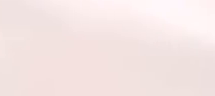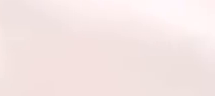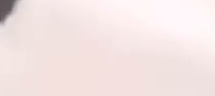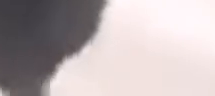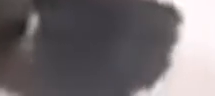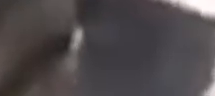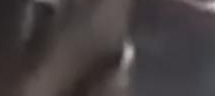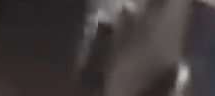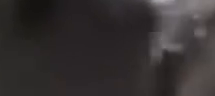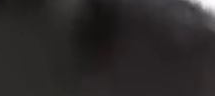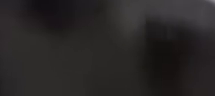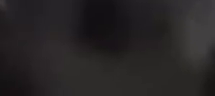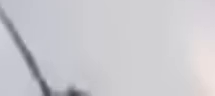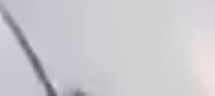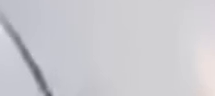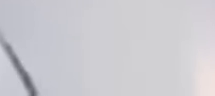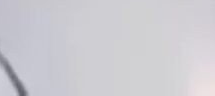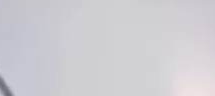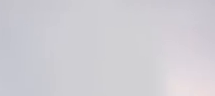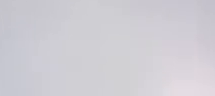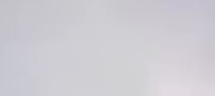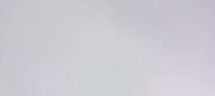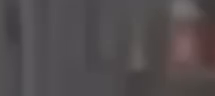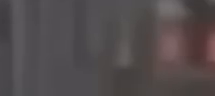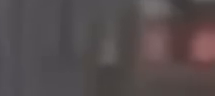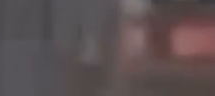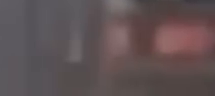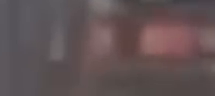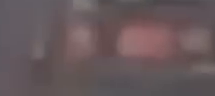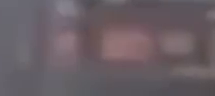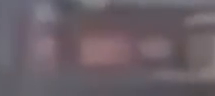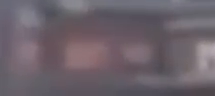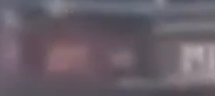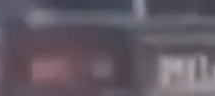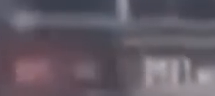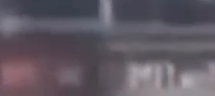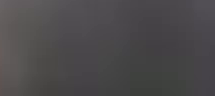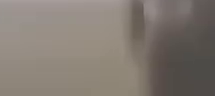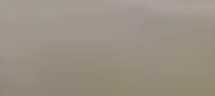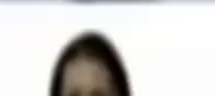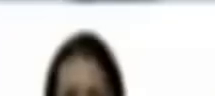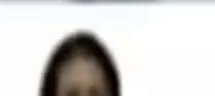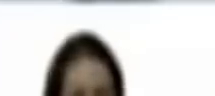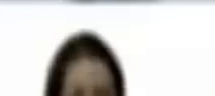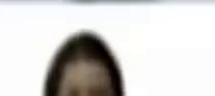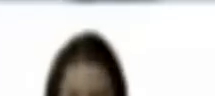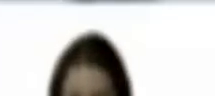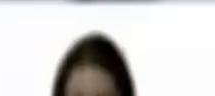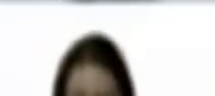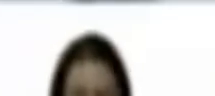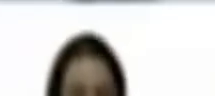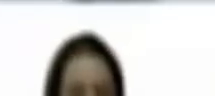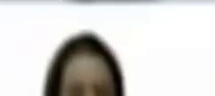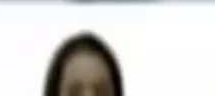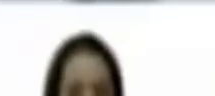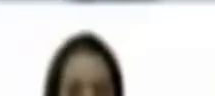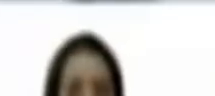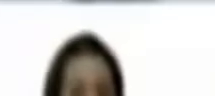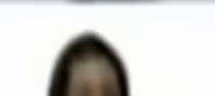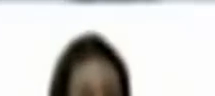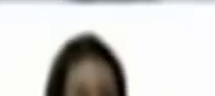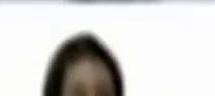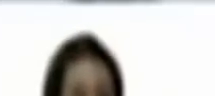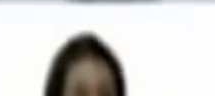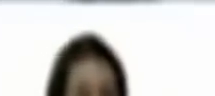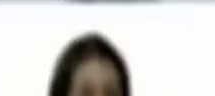salió a dar un comunicado de verdad señores Esto es rechazable lo que dijo Nicolás Maduro señores cuando llamó a los venezolanos a dejar a un lado las diferencias y a unirse a la